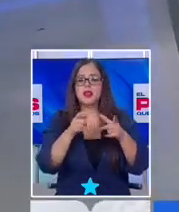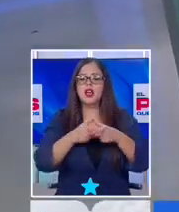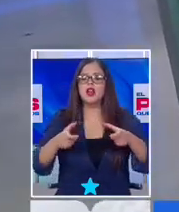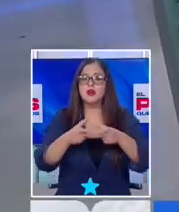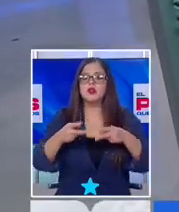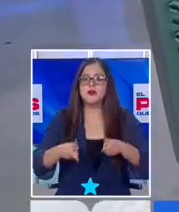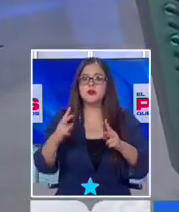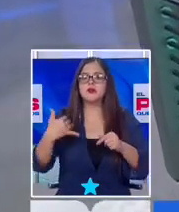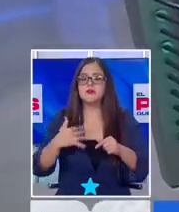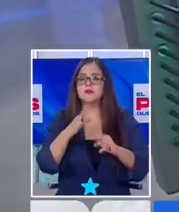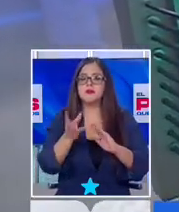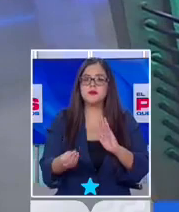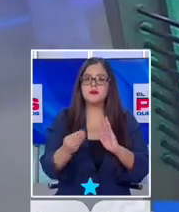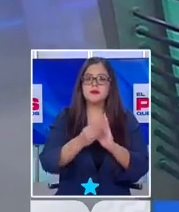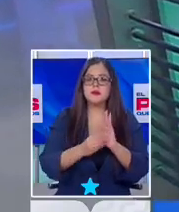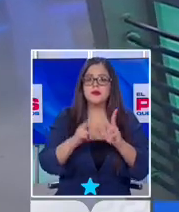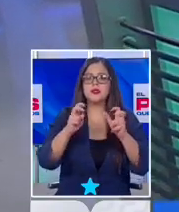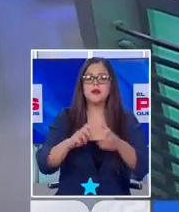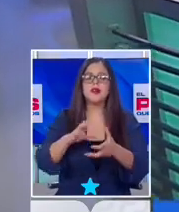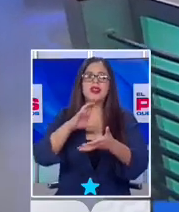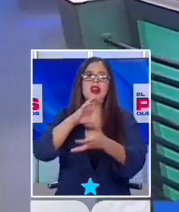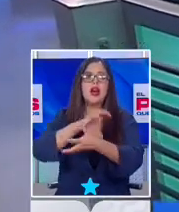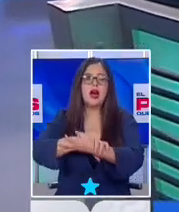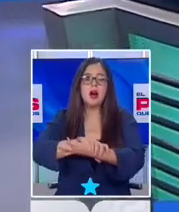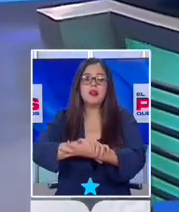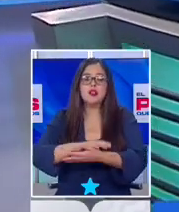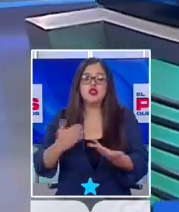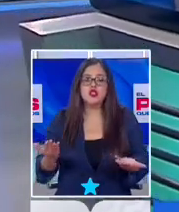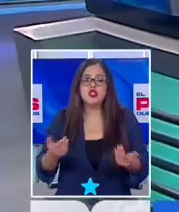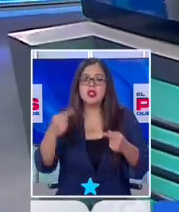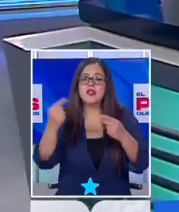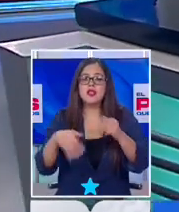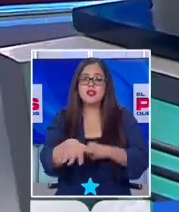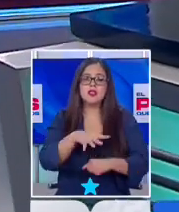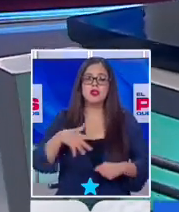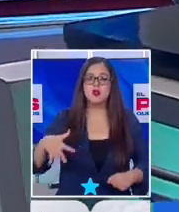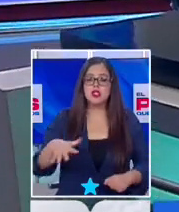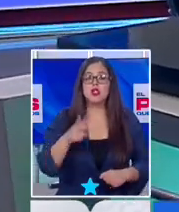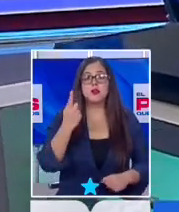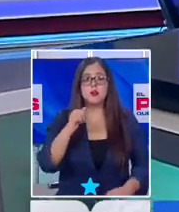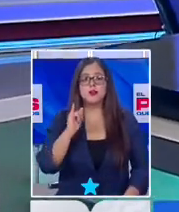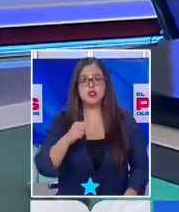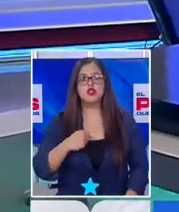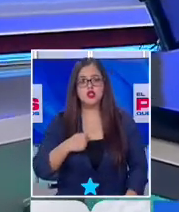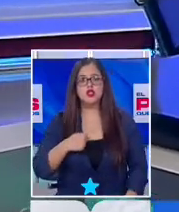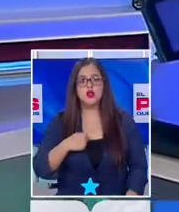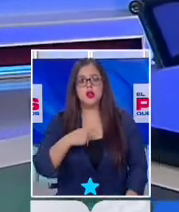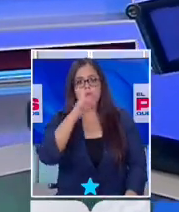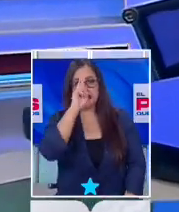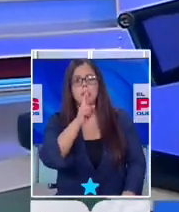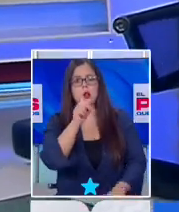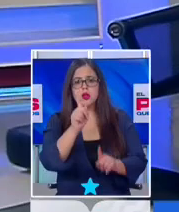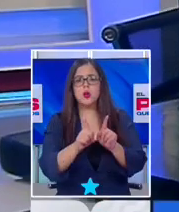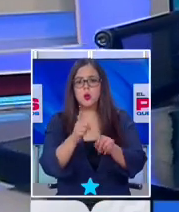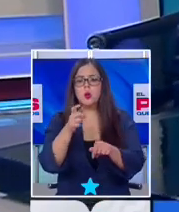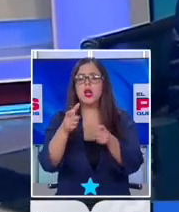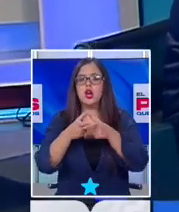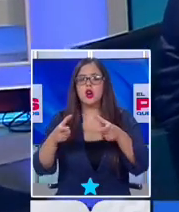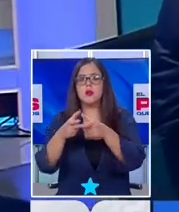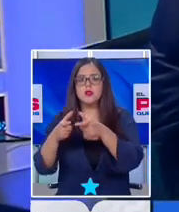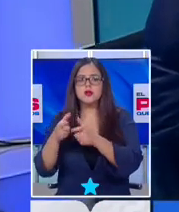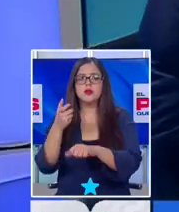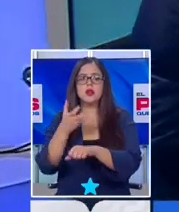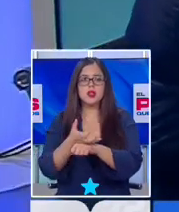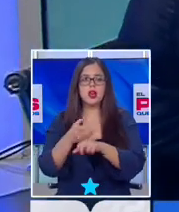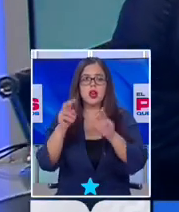fundamental e incorporamos la enmienda amistosa entonces es un montón de situaciones pero si yo aplaudo que hay comisiones en las que se instalarán